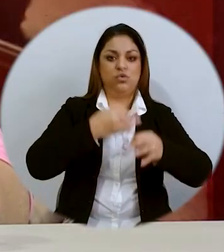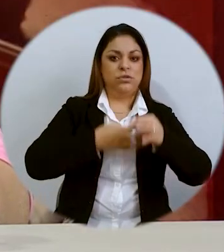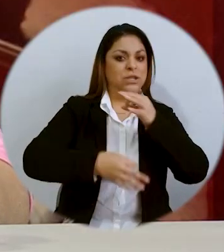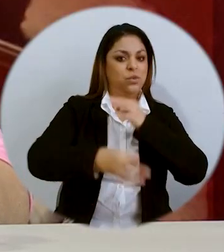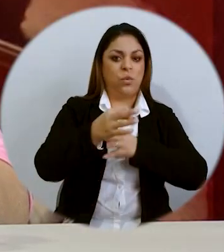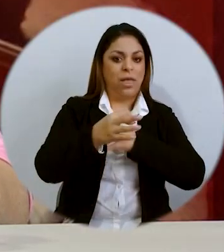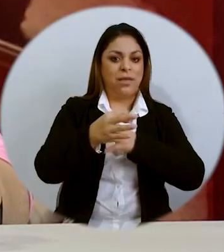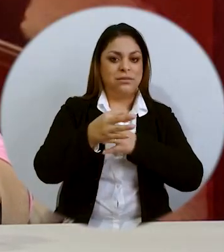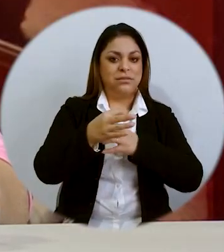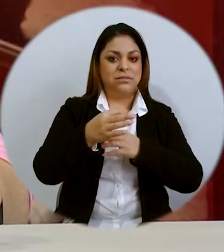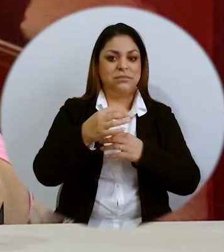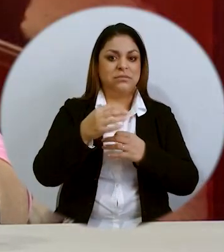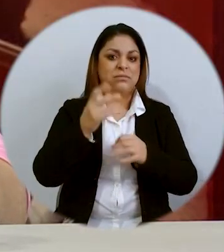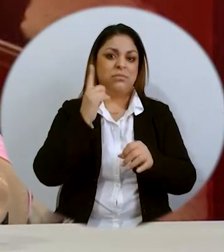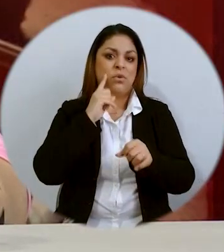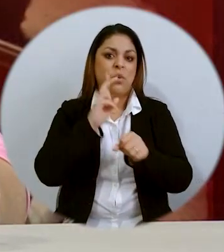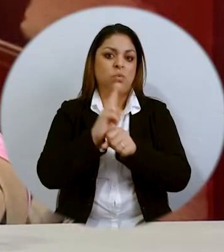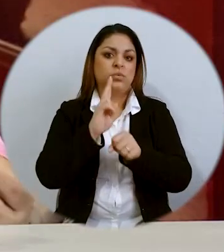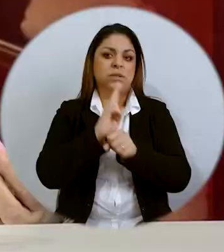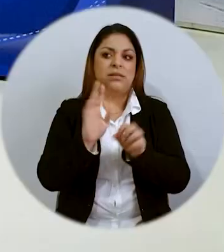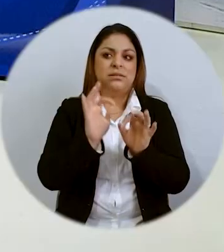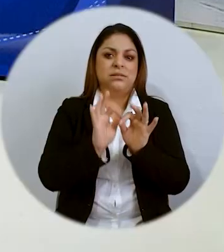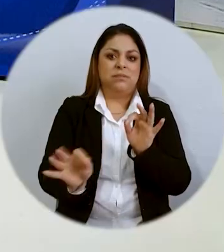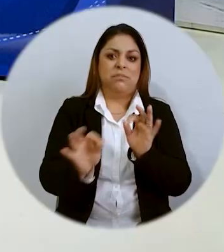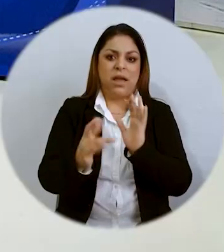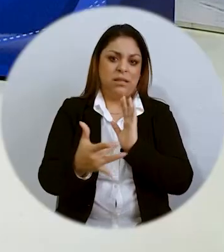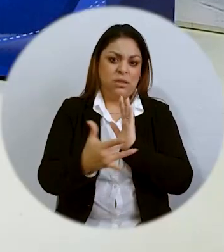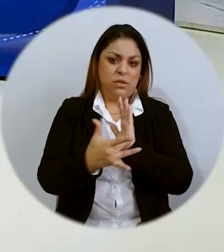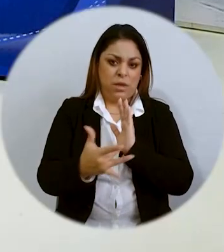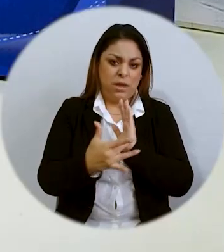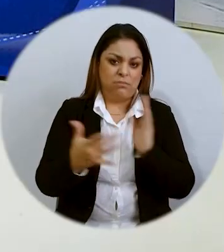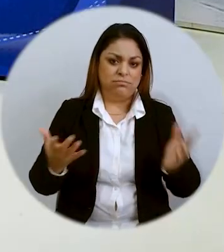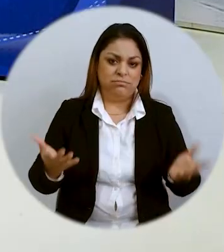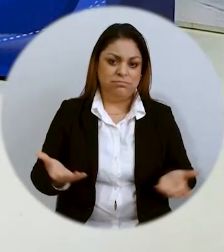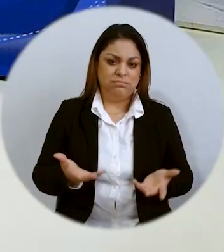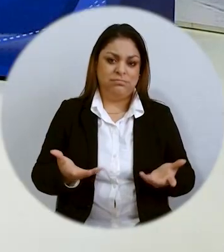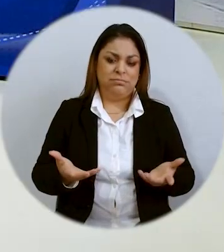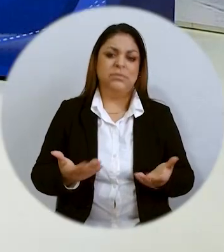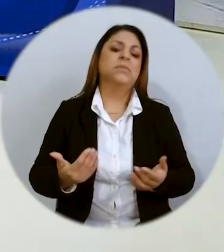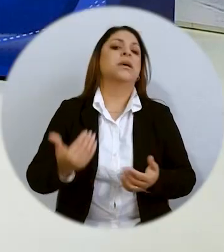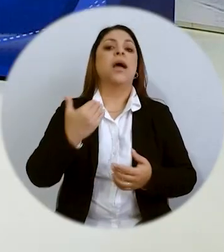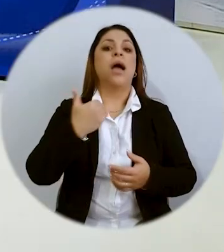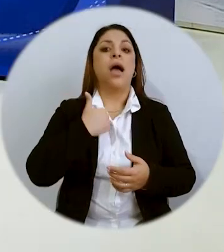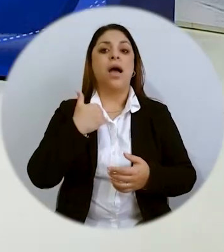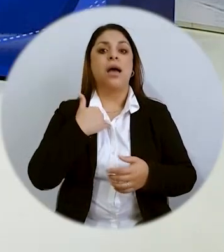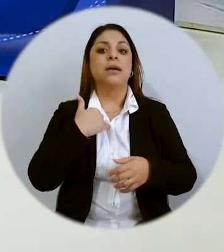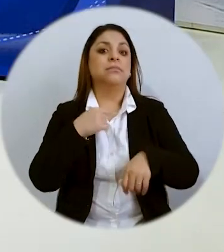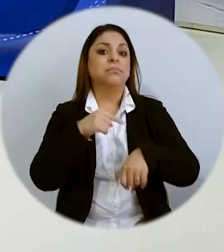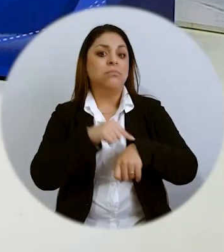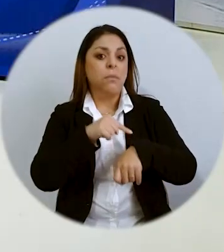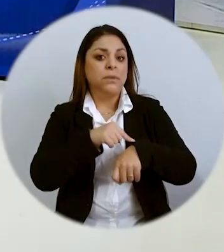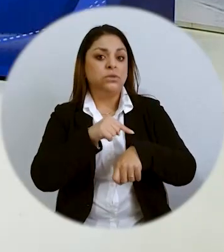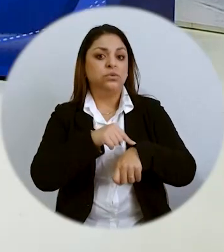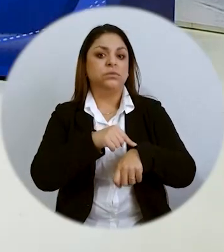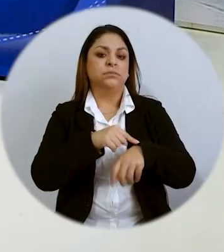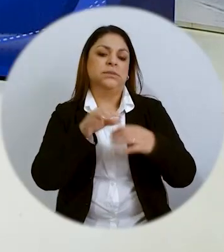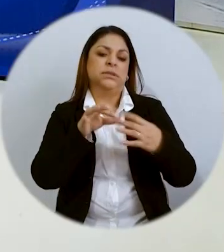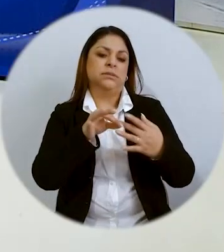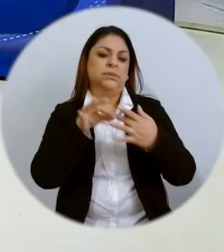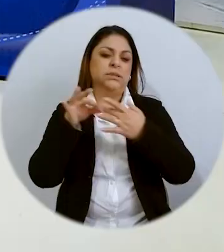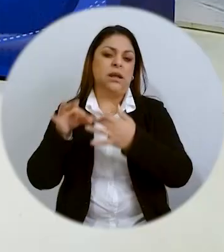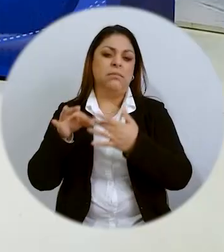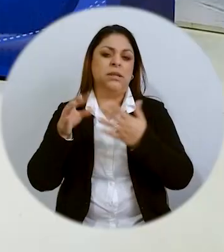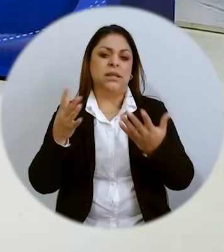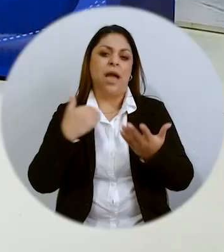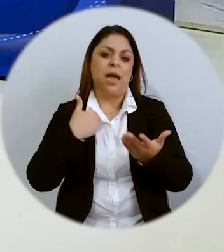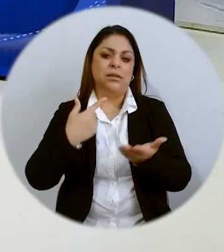sustituidas en el uso simplemente de la tecnología. Entonces sí, hay momentos, sobre todo por eso se